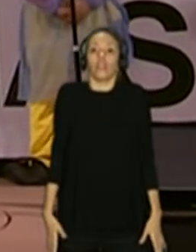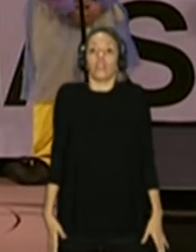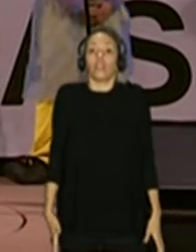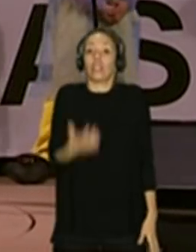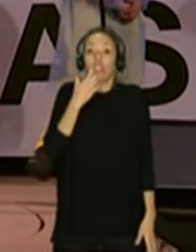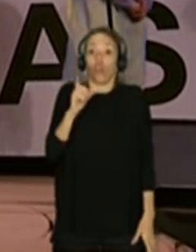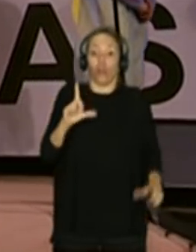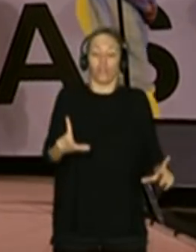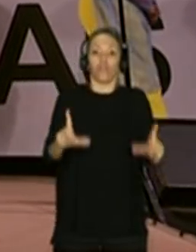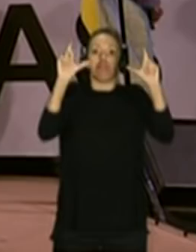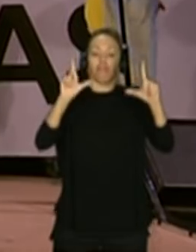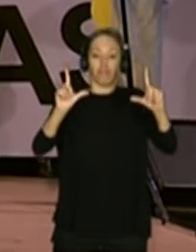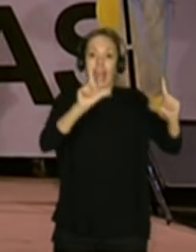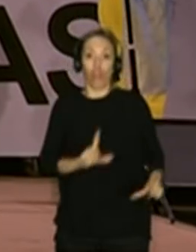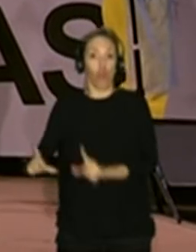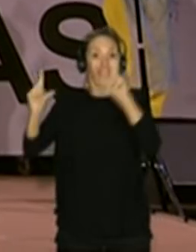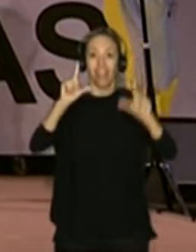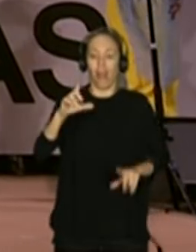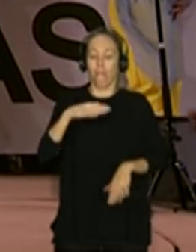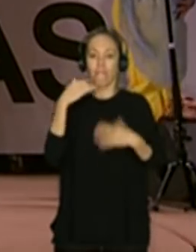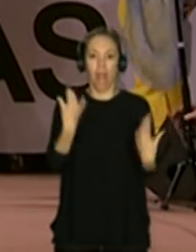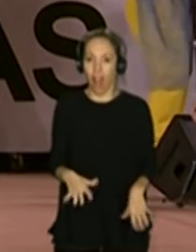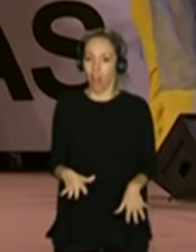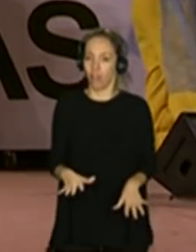salen en la radiografía.